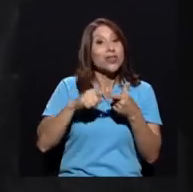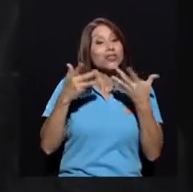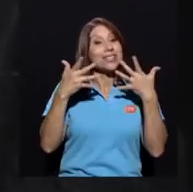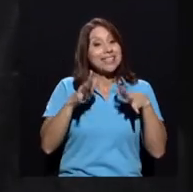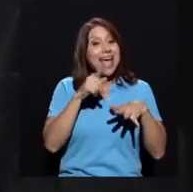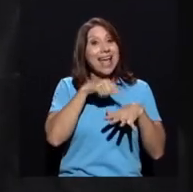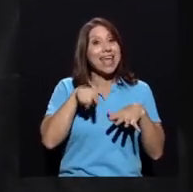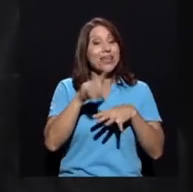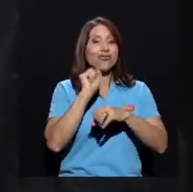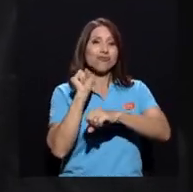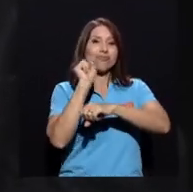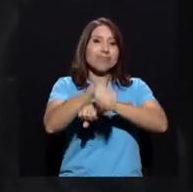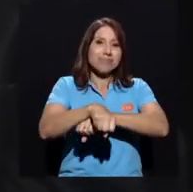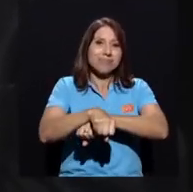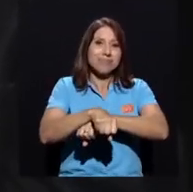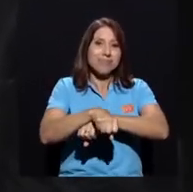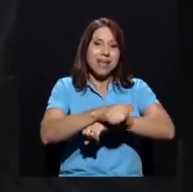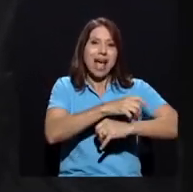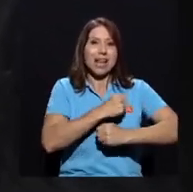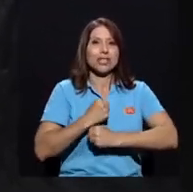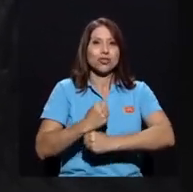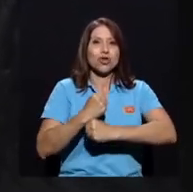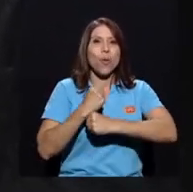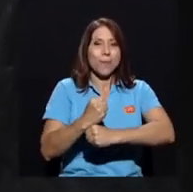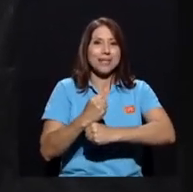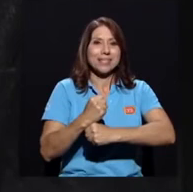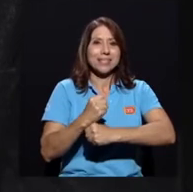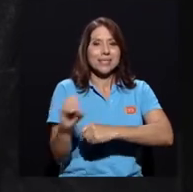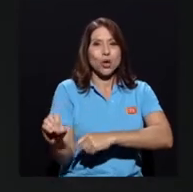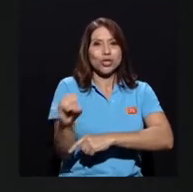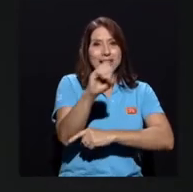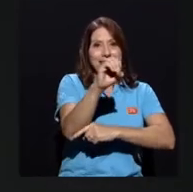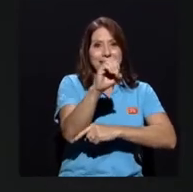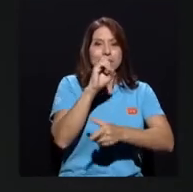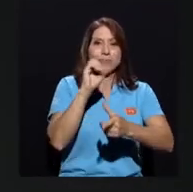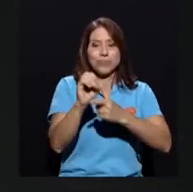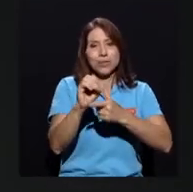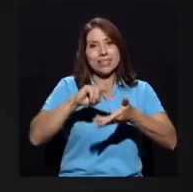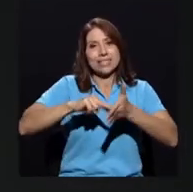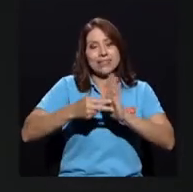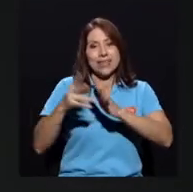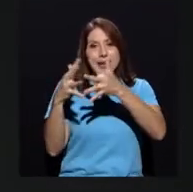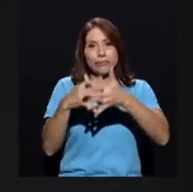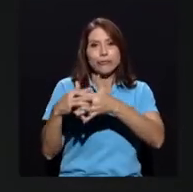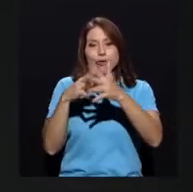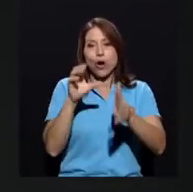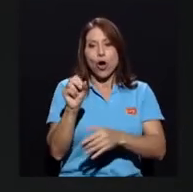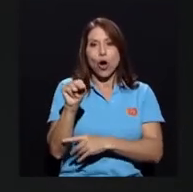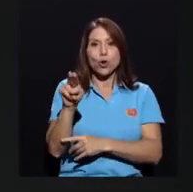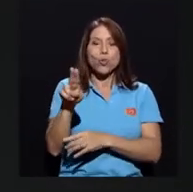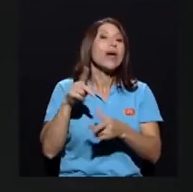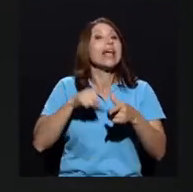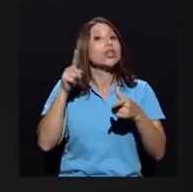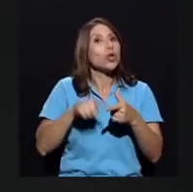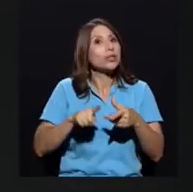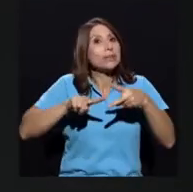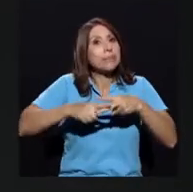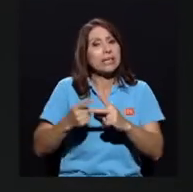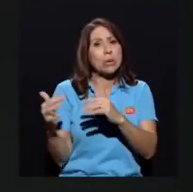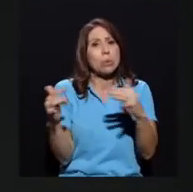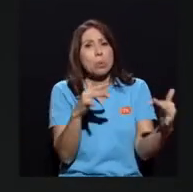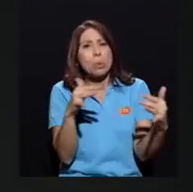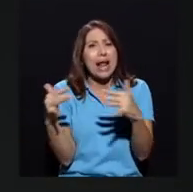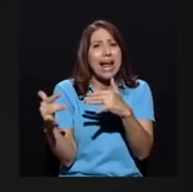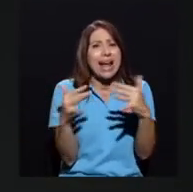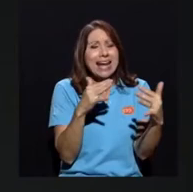tropas de Occidente, le hace de Naciones Unidas. Esto se empieza a ver una guerra fratricida, en primer lugar, entre los